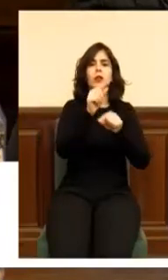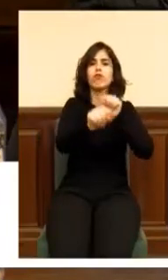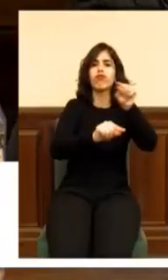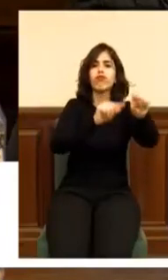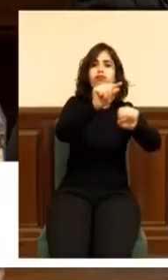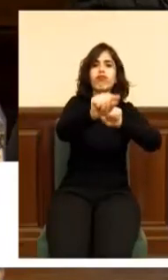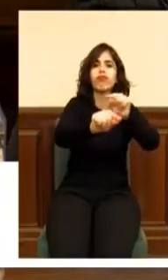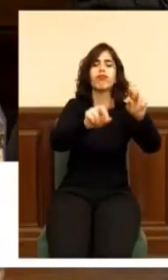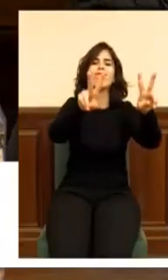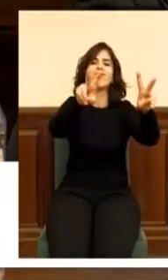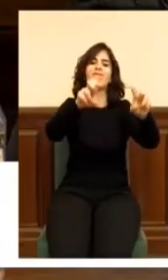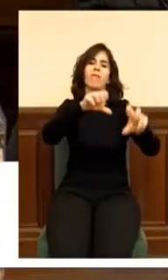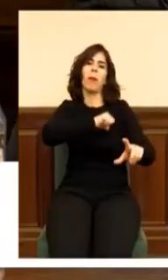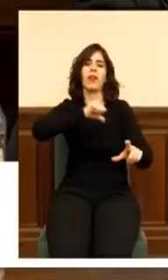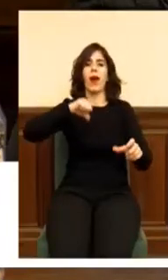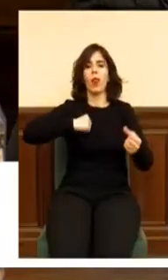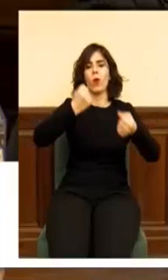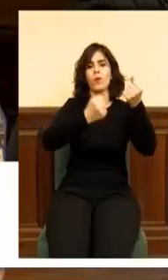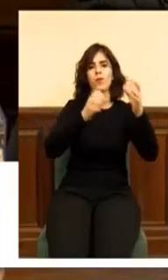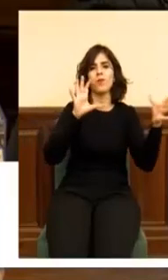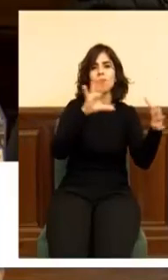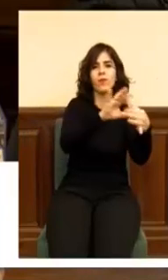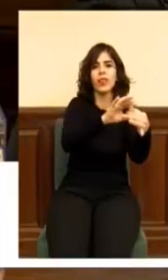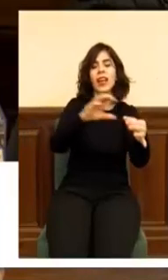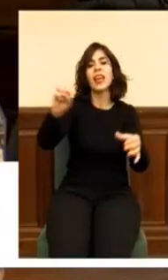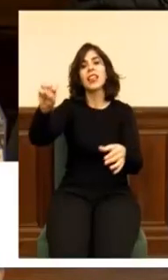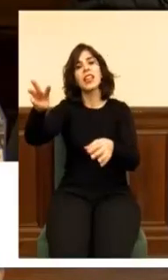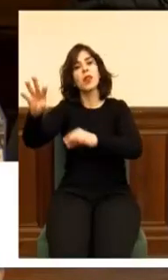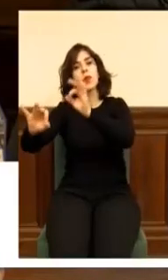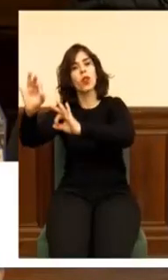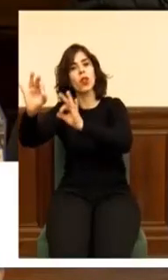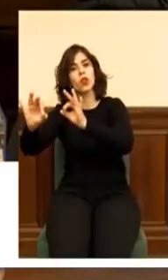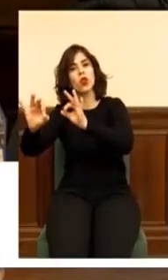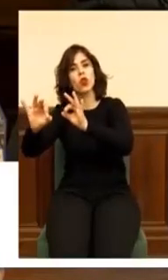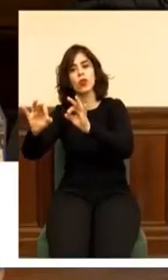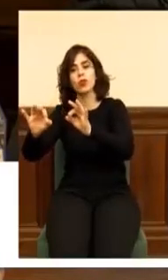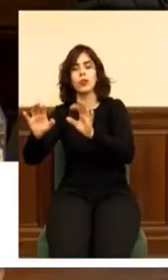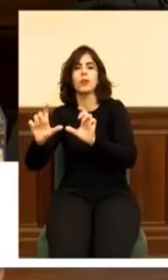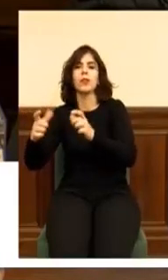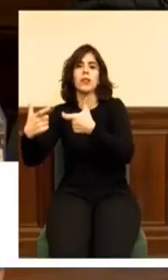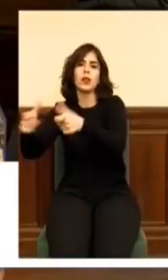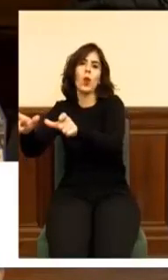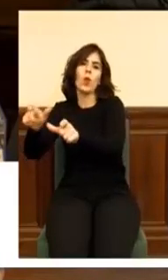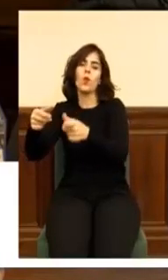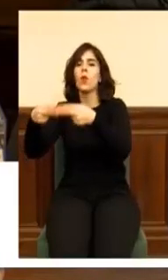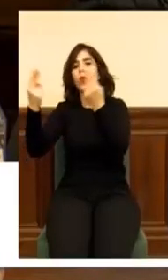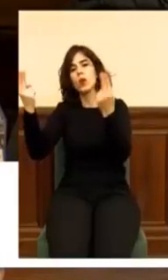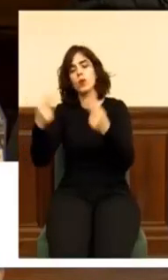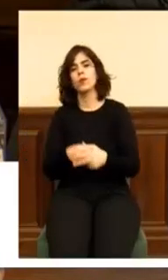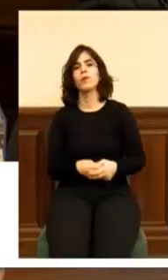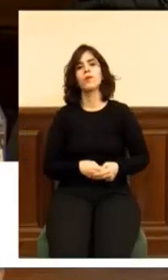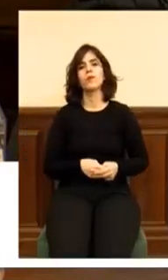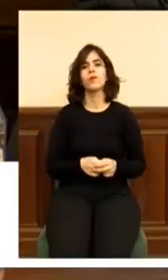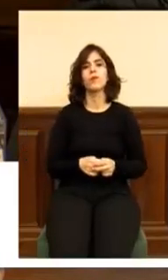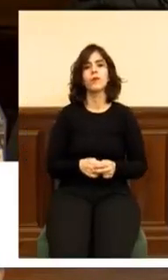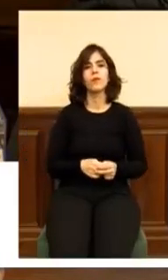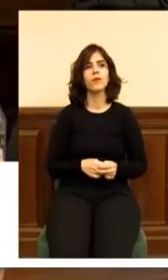transporte privado y solo un 13% al transporte público. Hay un elemento